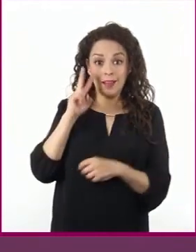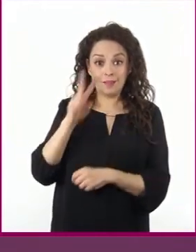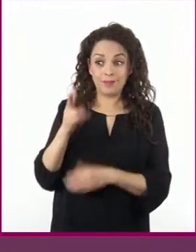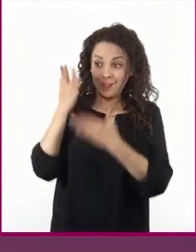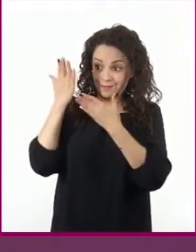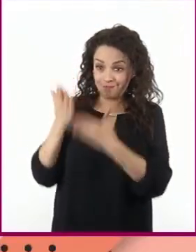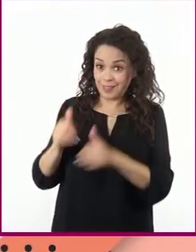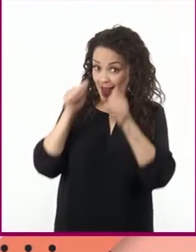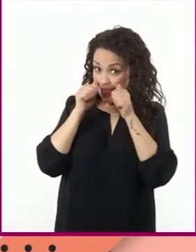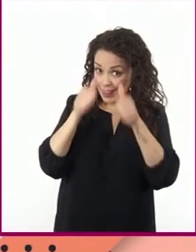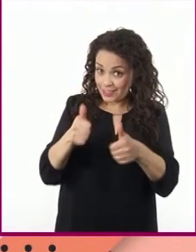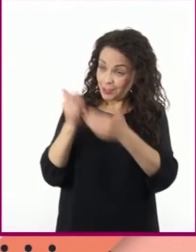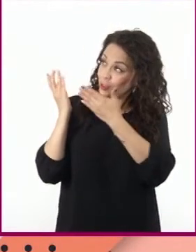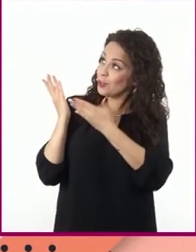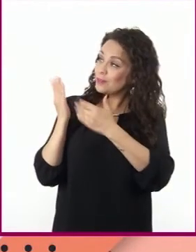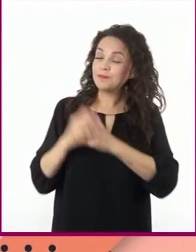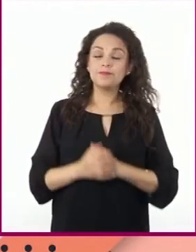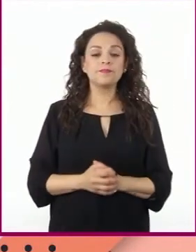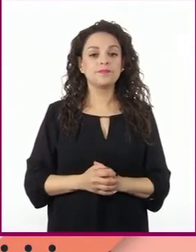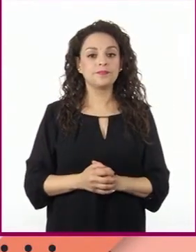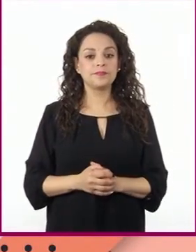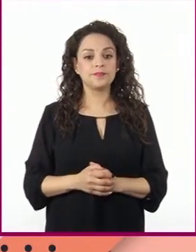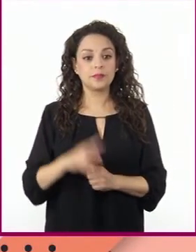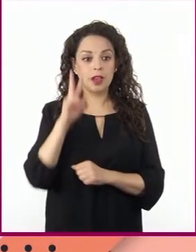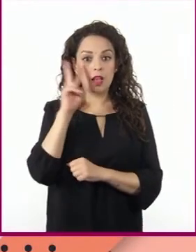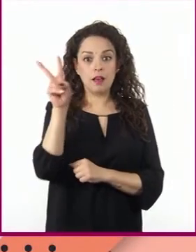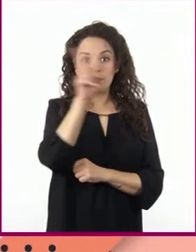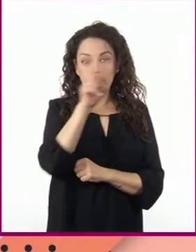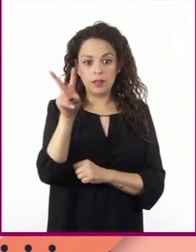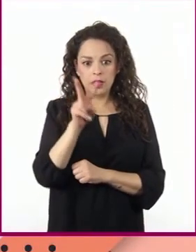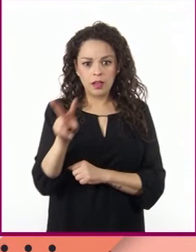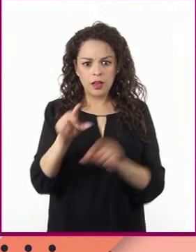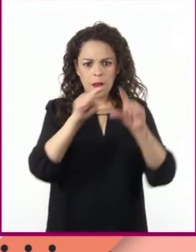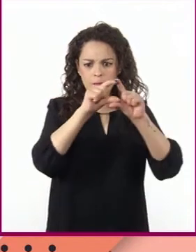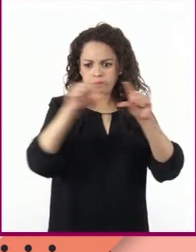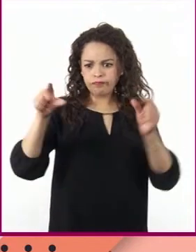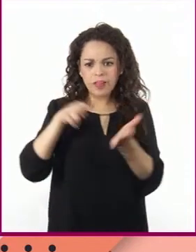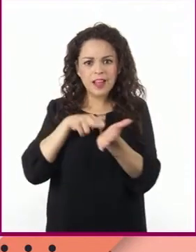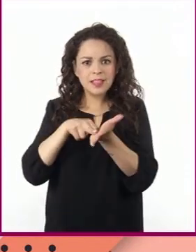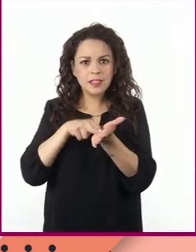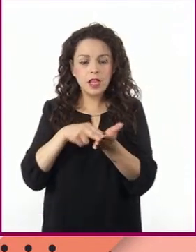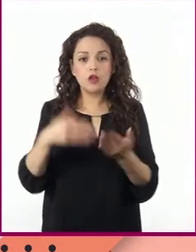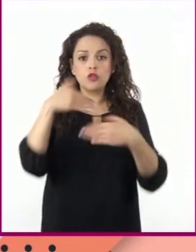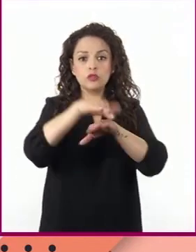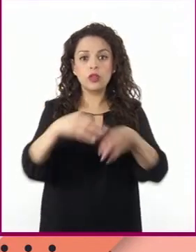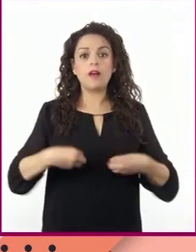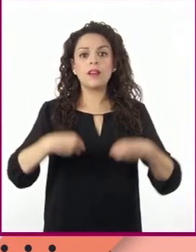a poner atención. Observemos los subrayados acerca de Leona Vicario.